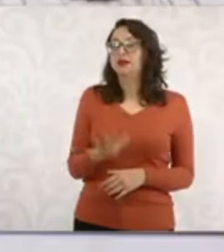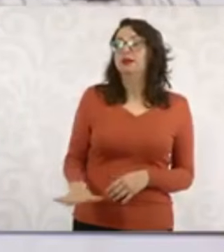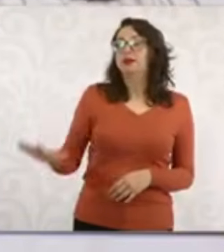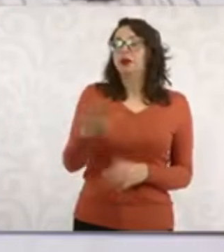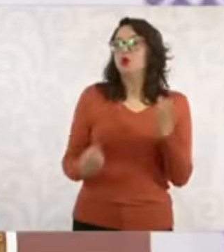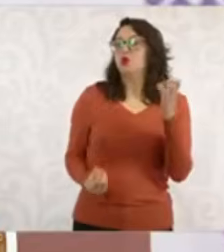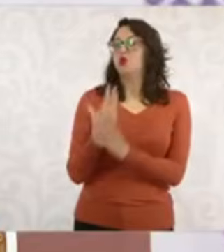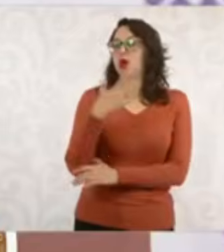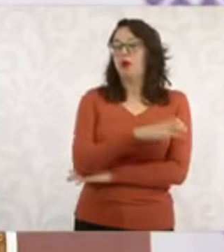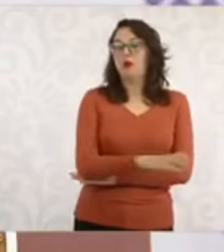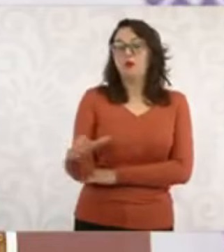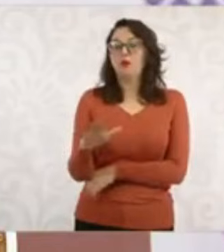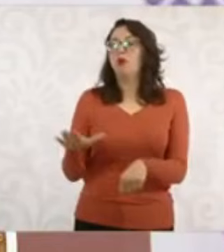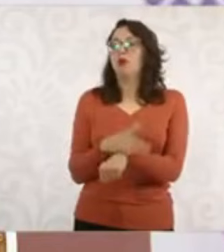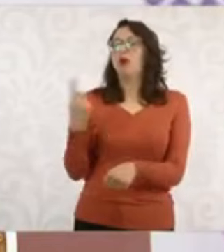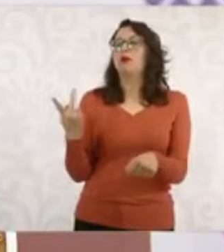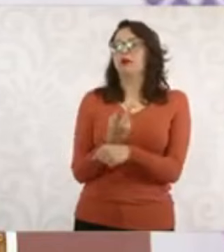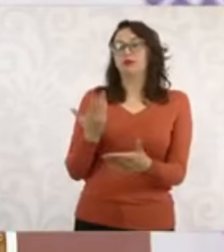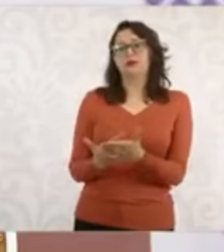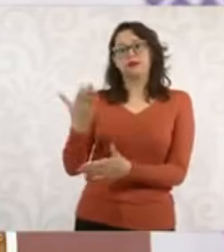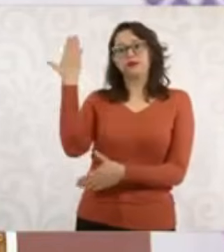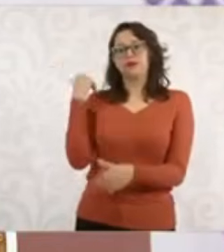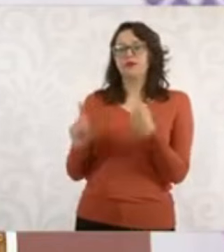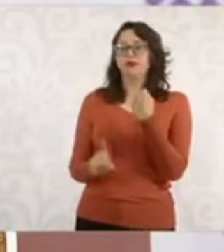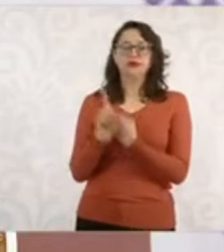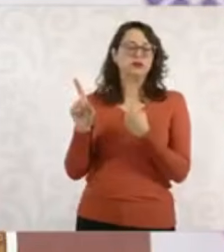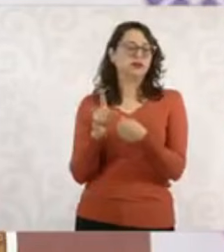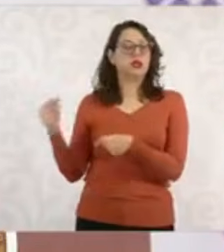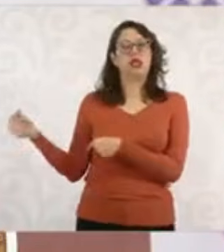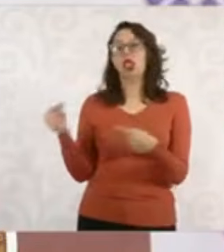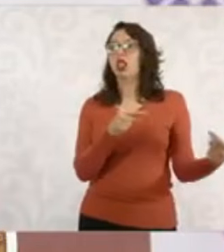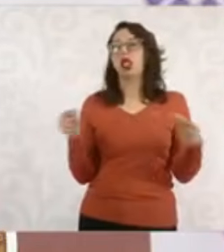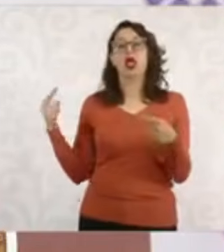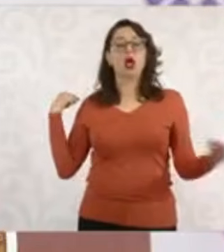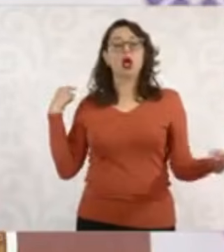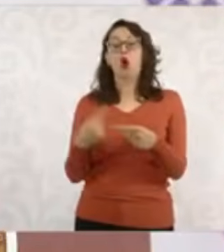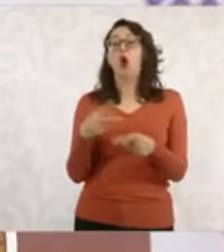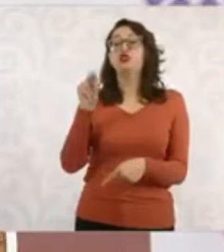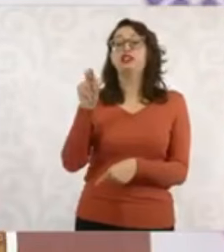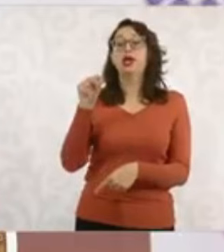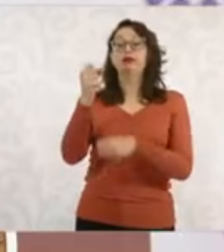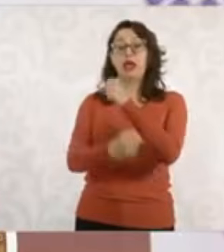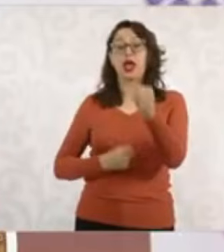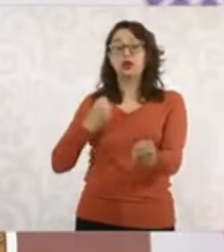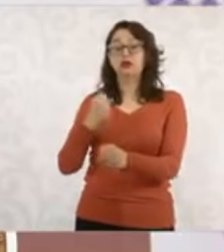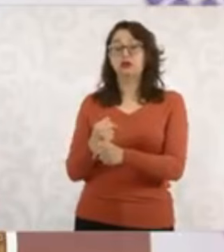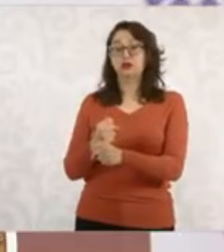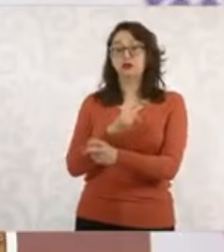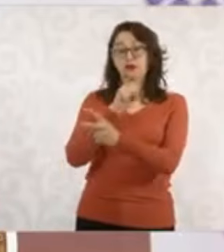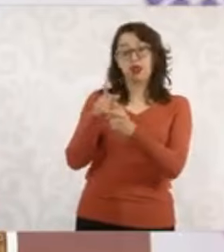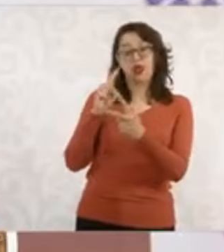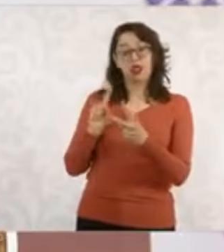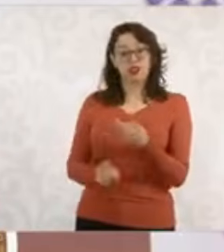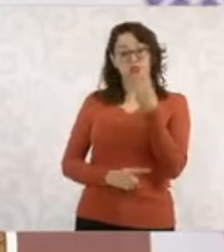había un conflicto agrario de 80 años. Entonces son dos temas, porque por